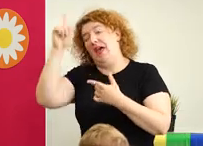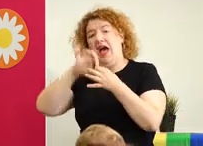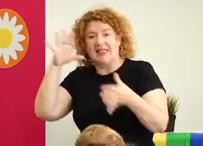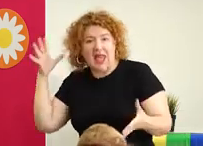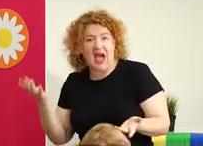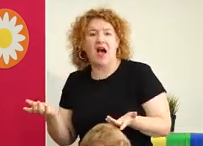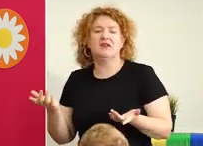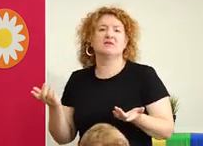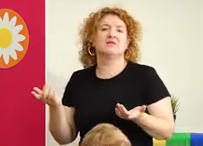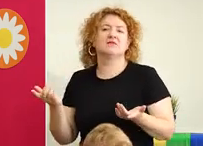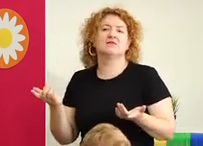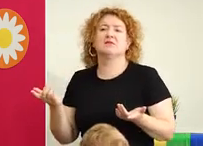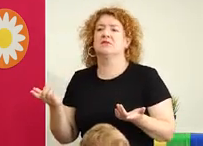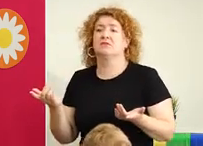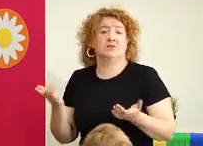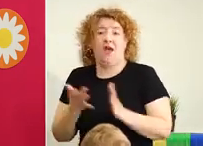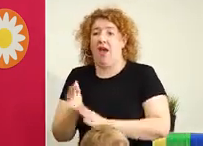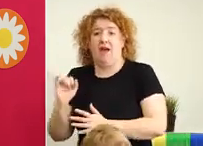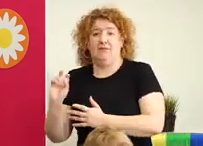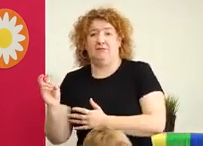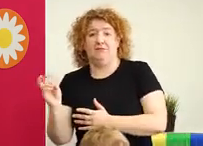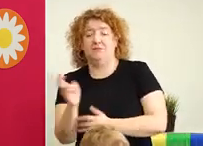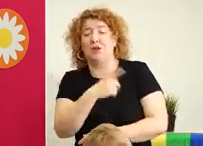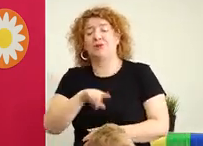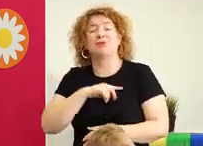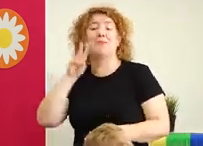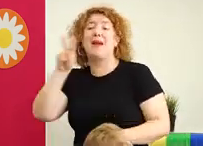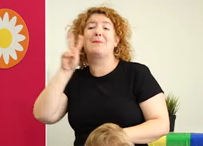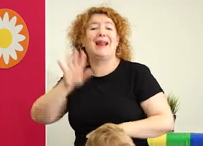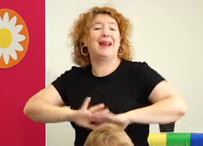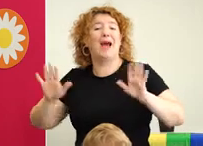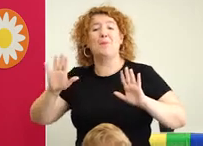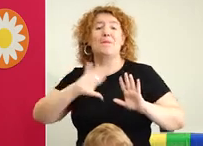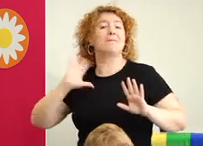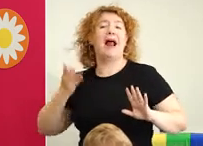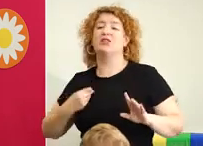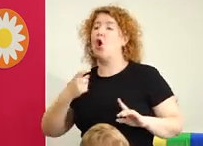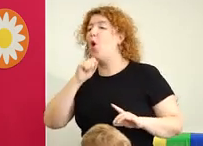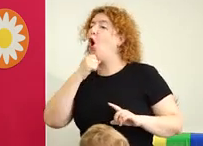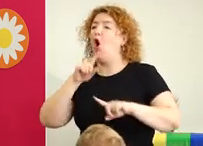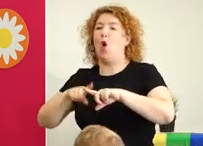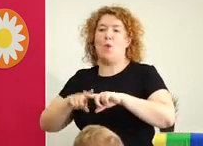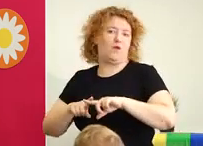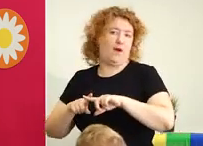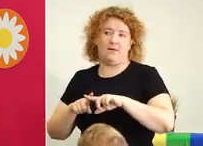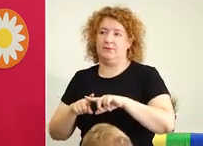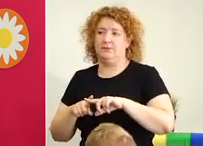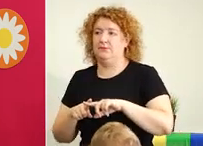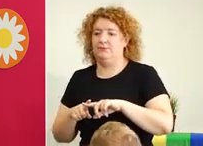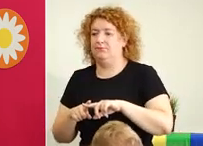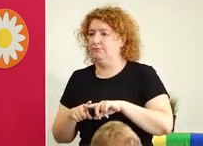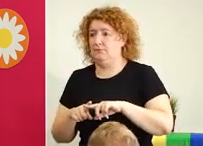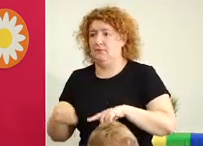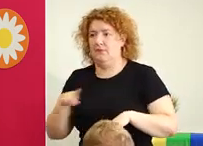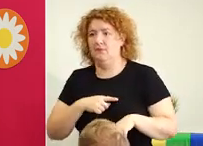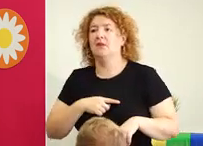palestinas de todo tipo. Entonces, si solamente nos centramos en ver a la sociedad palestina como homófoba, no nos